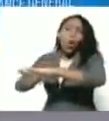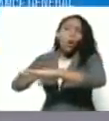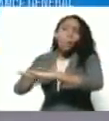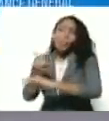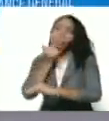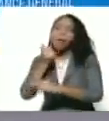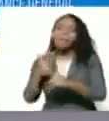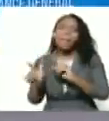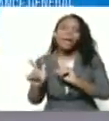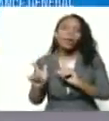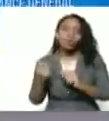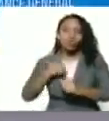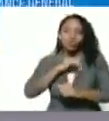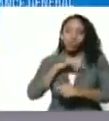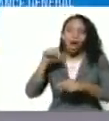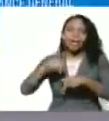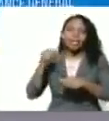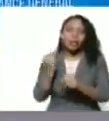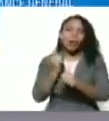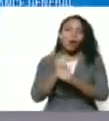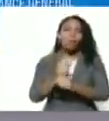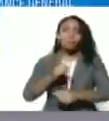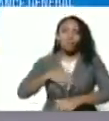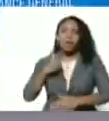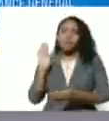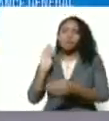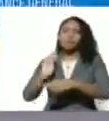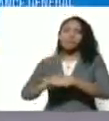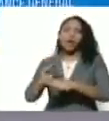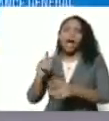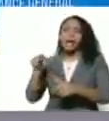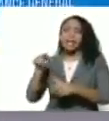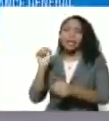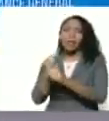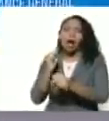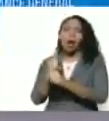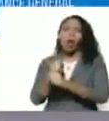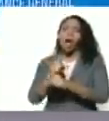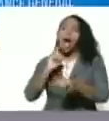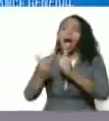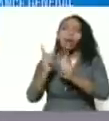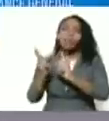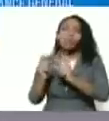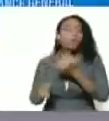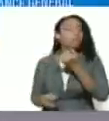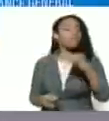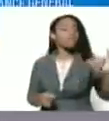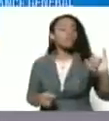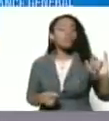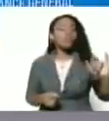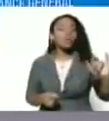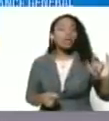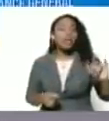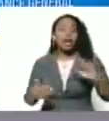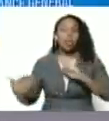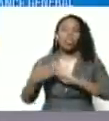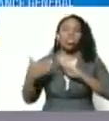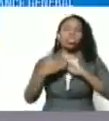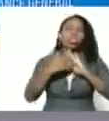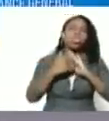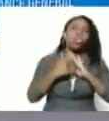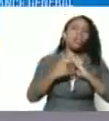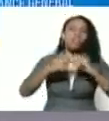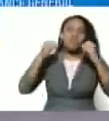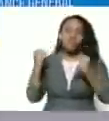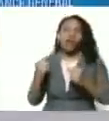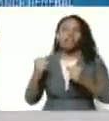estamos trabajando. Nosotros pudiéramos ponerle un aviso así a los dogmáticos de izquierda y a los que nos atacan de la